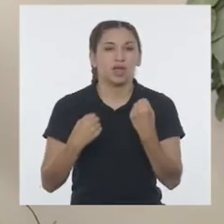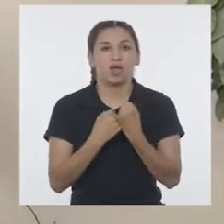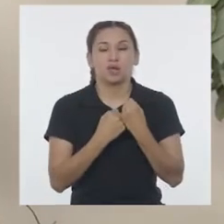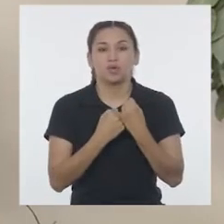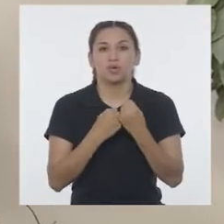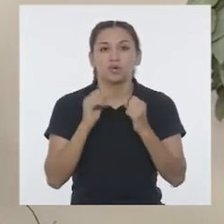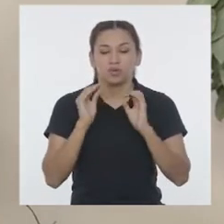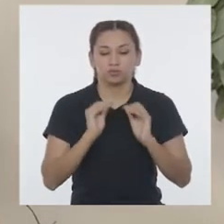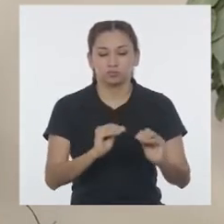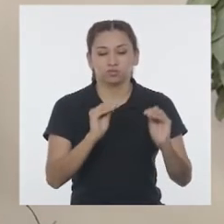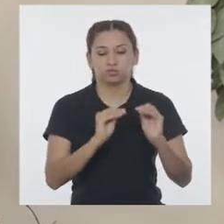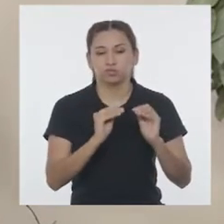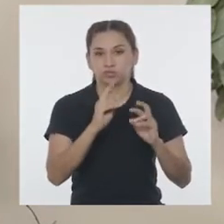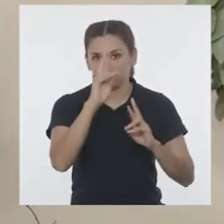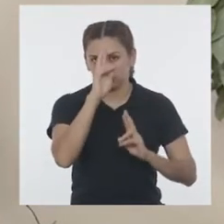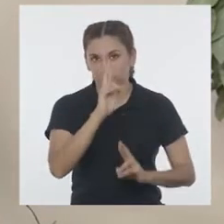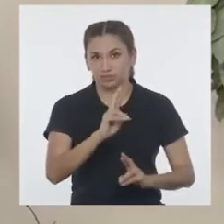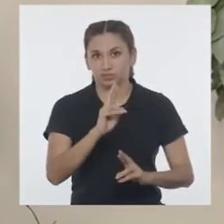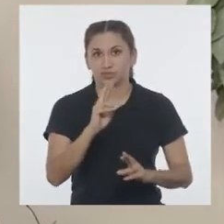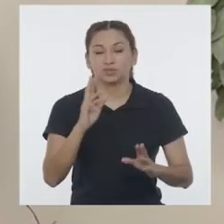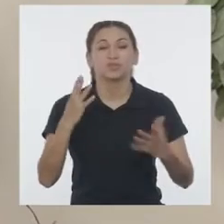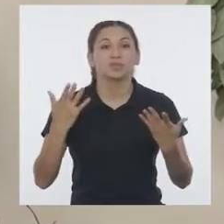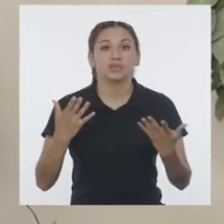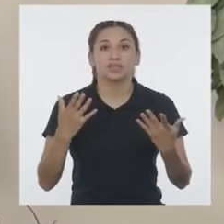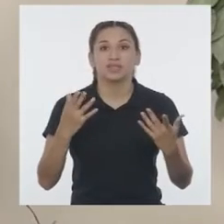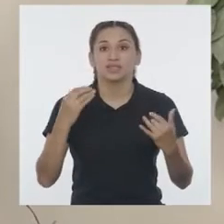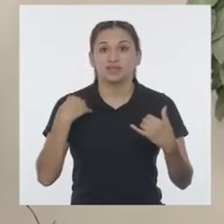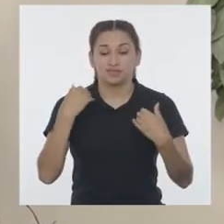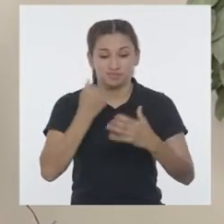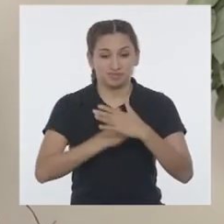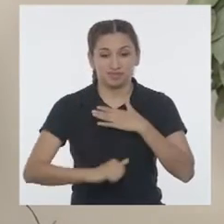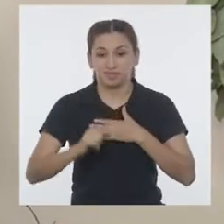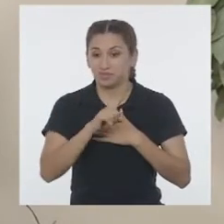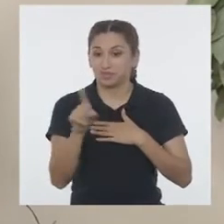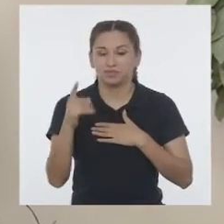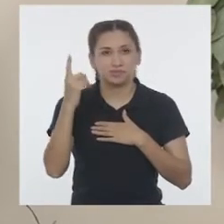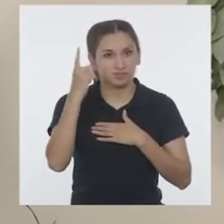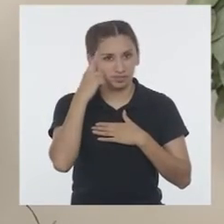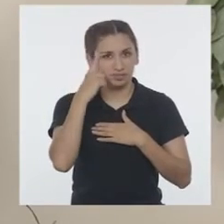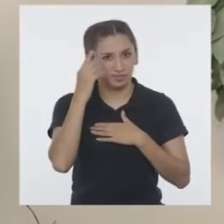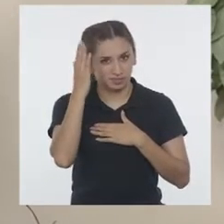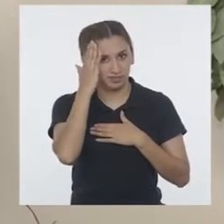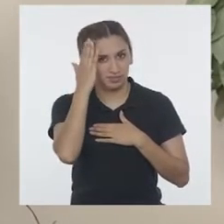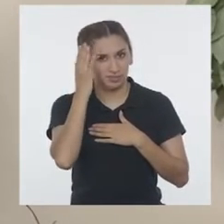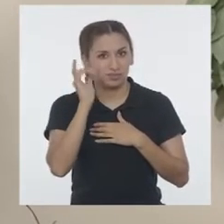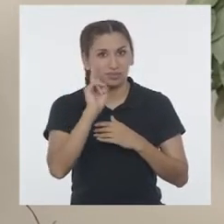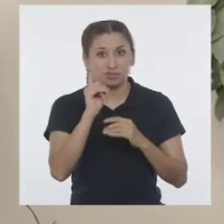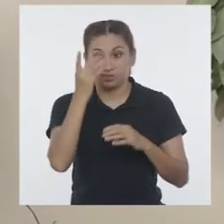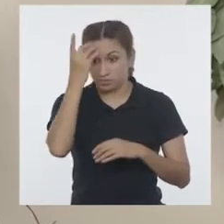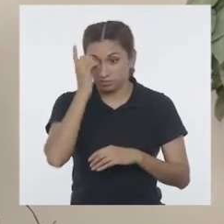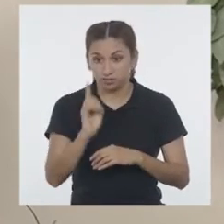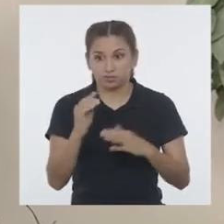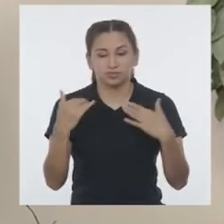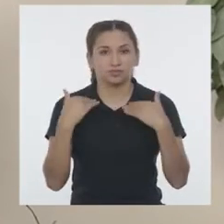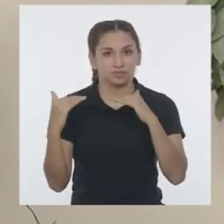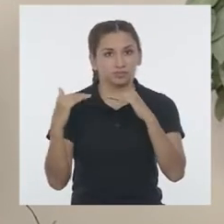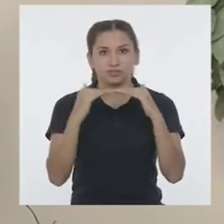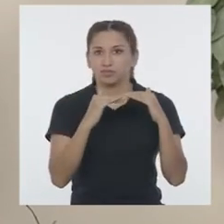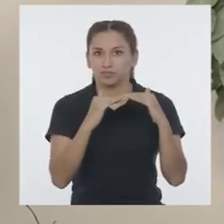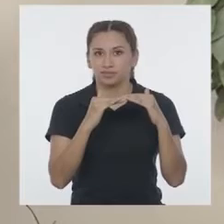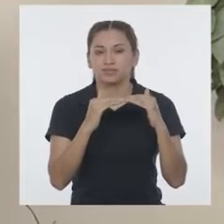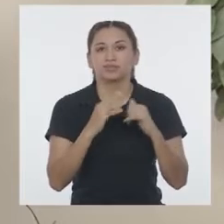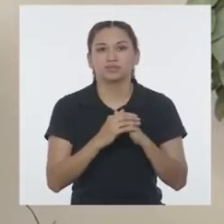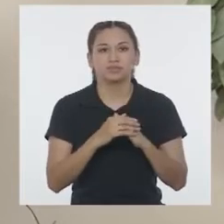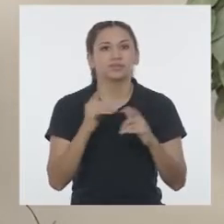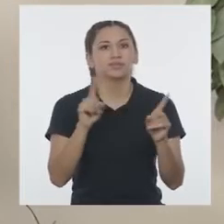crianza respetuosa. Los chicos son cada vez más conscientes que cada decisión tiene una consecuencia coherente